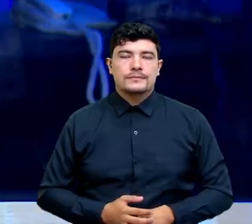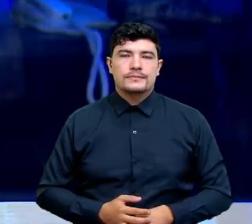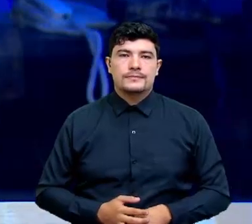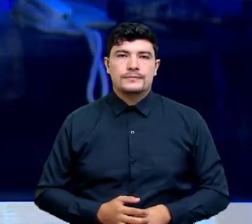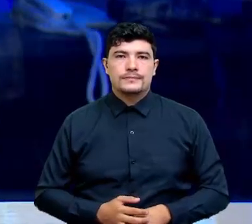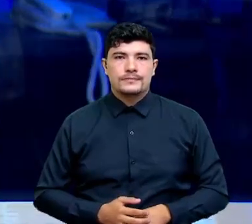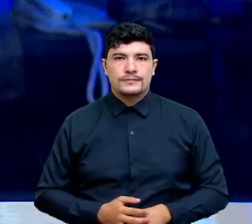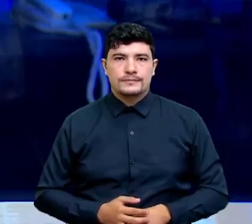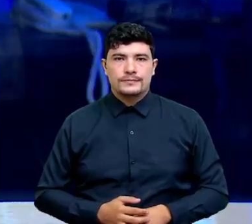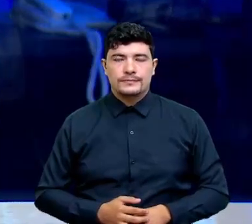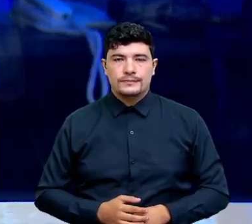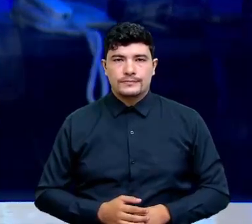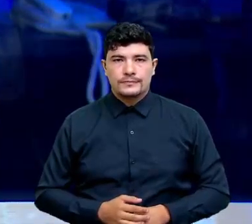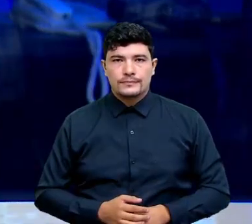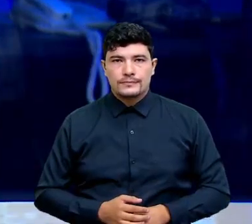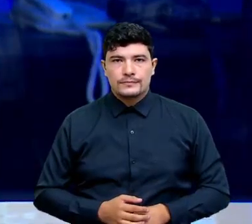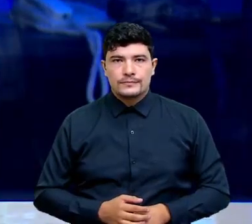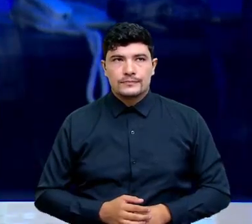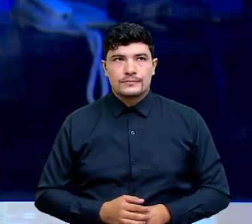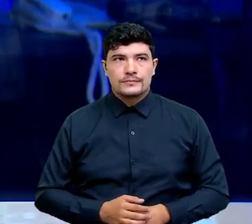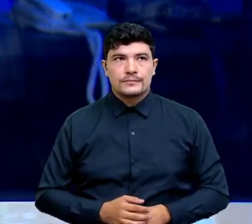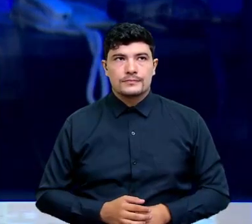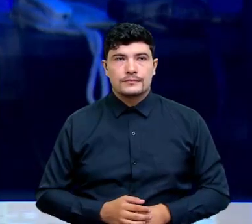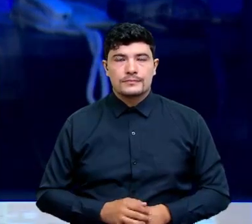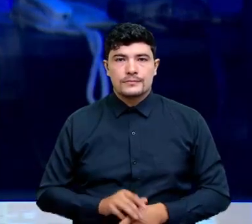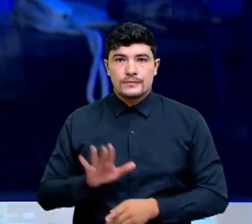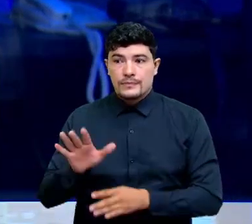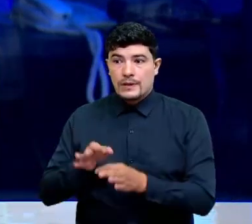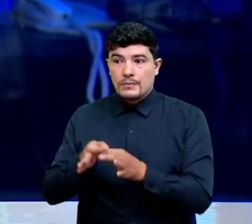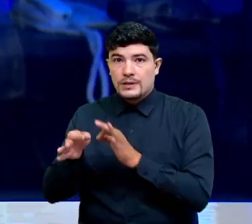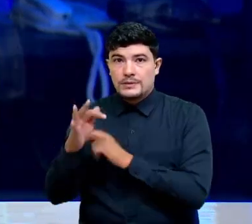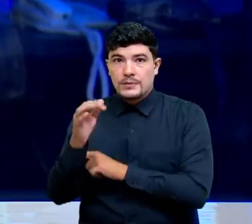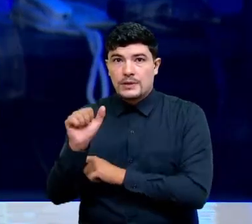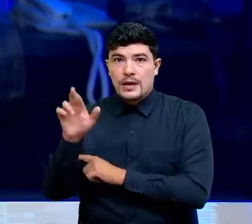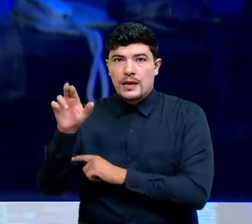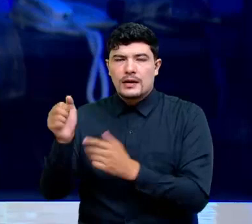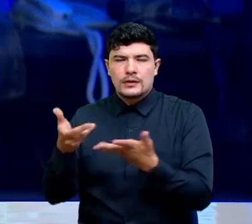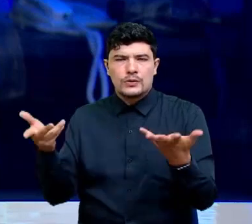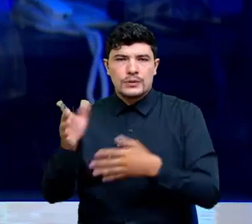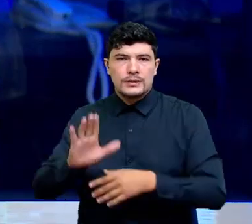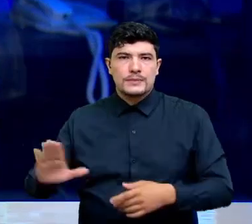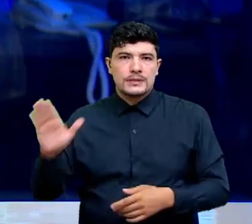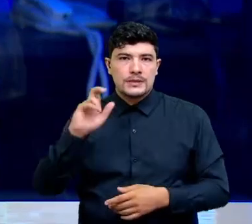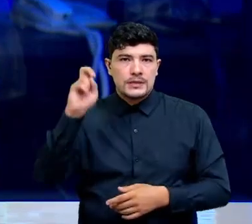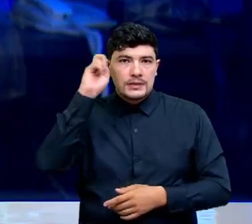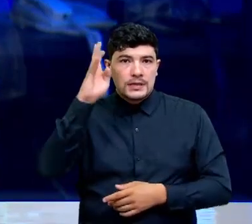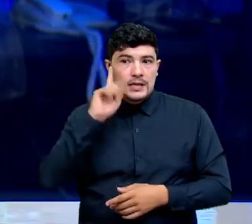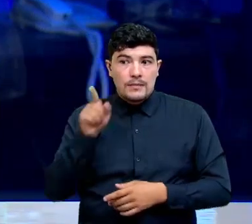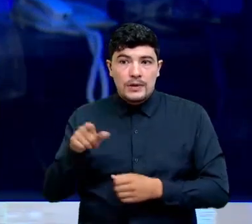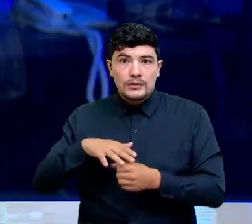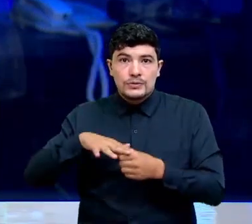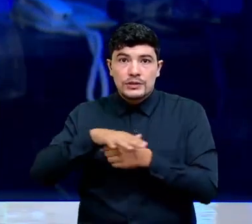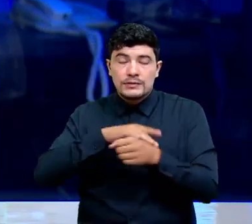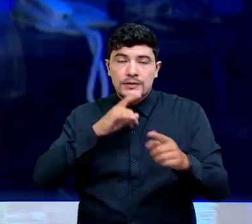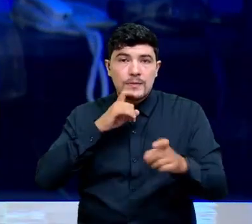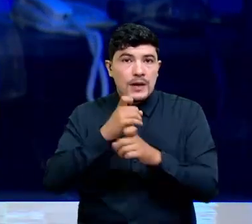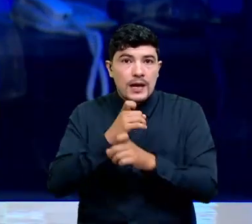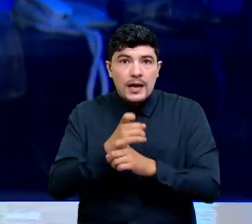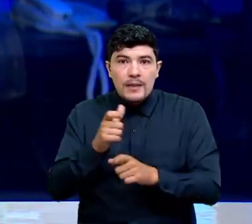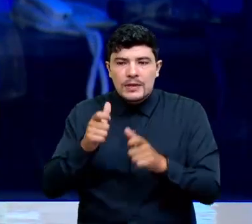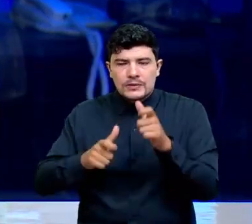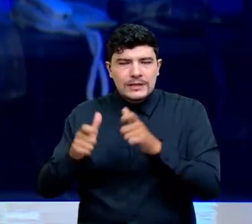tras conocerse los momentos de horror que vivieron varios menores en el municipio del Tarra, esto es el norte de Santander, esta situación sigue generando el rechazo